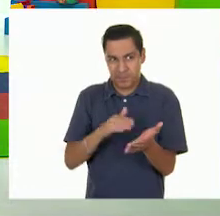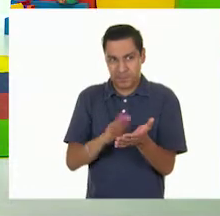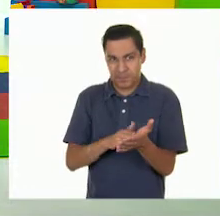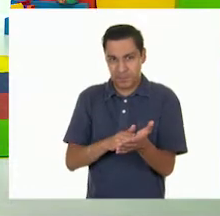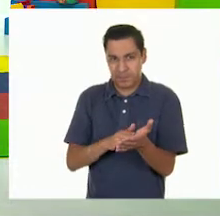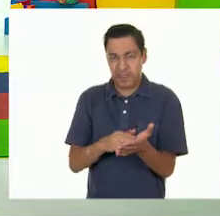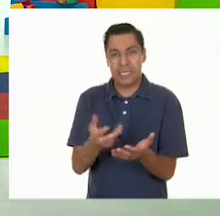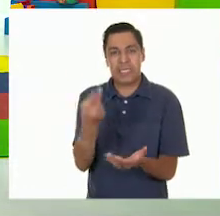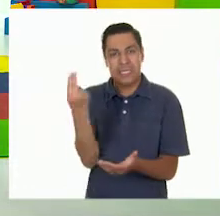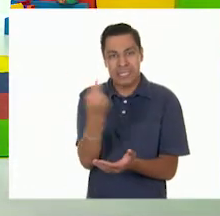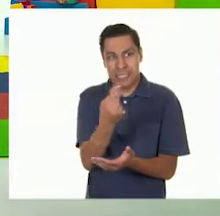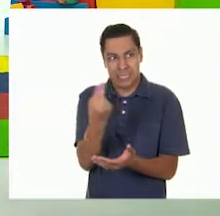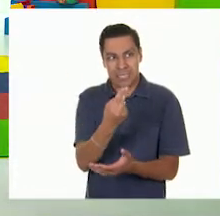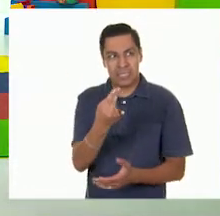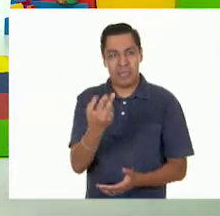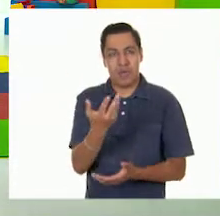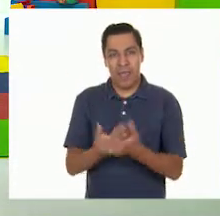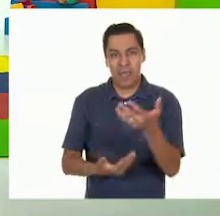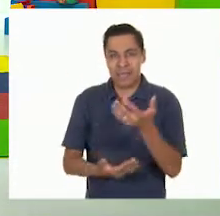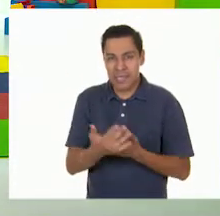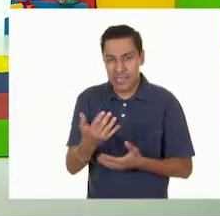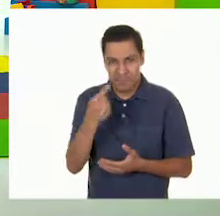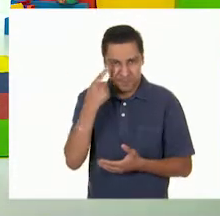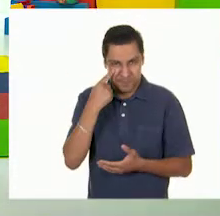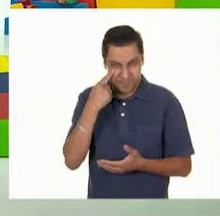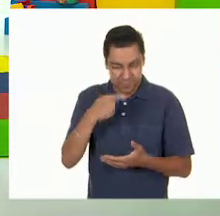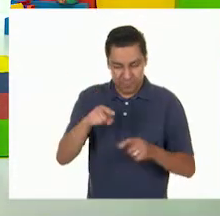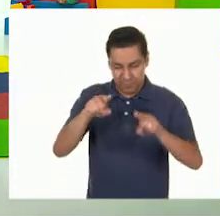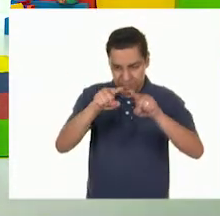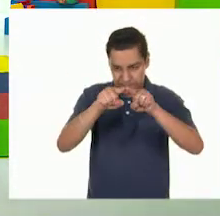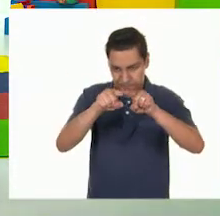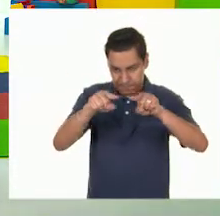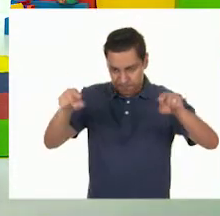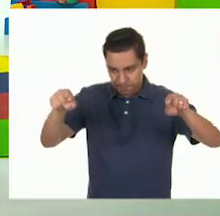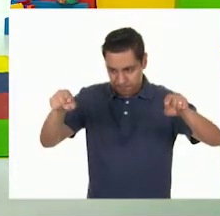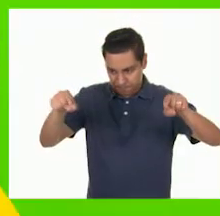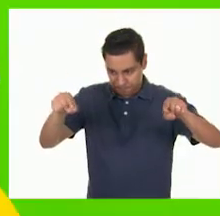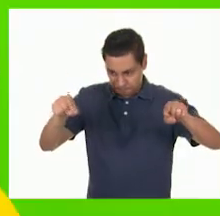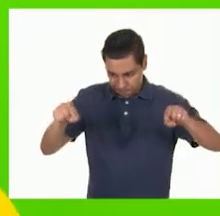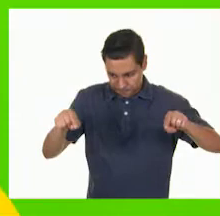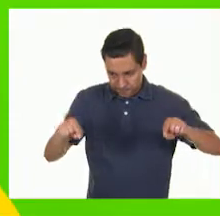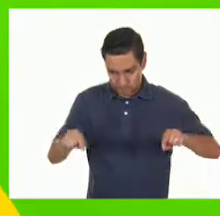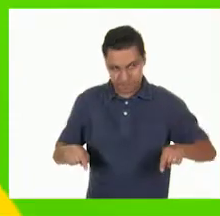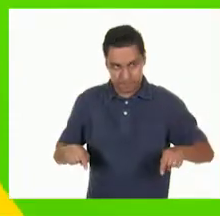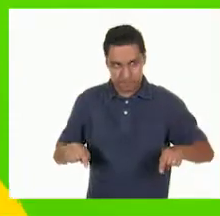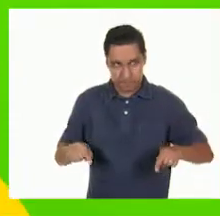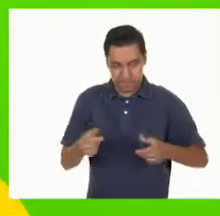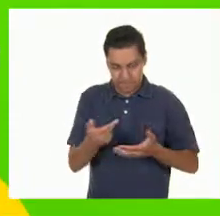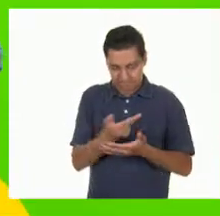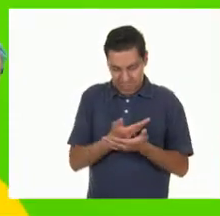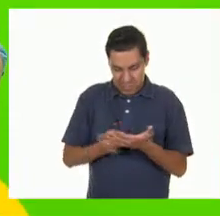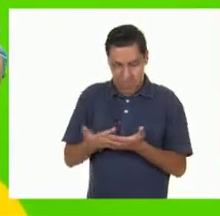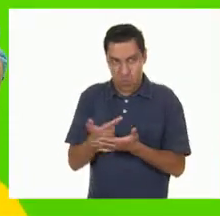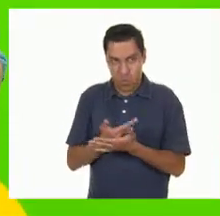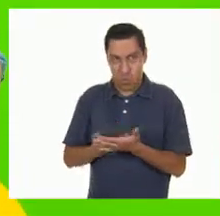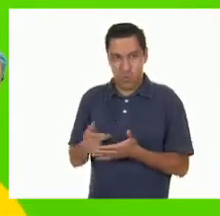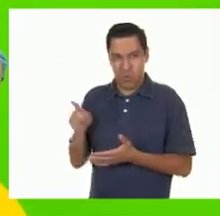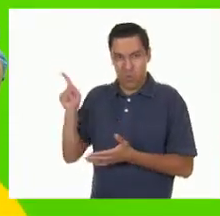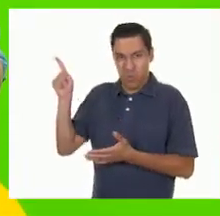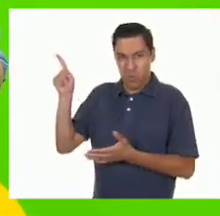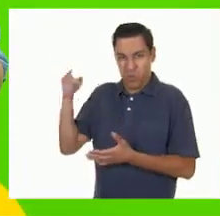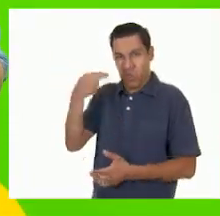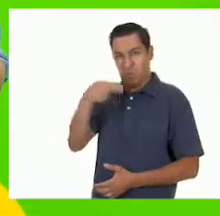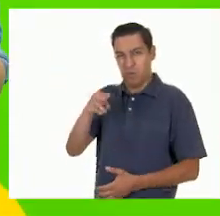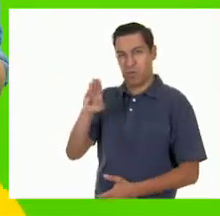que es un boceto mira un boceto es un dibujo sencillo de las combinaciones